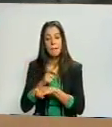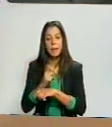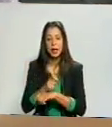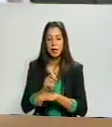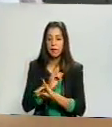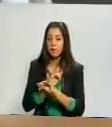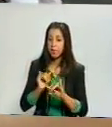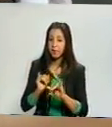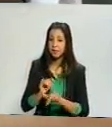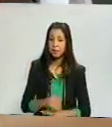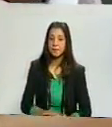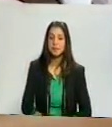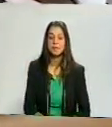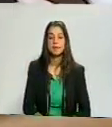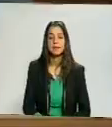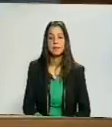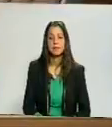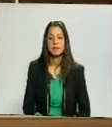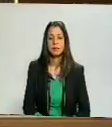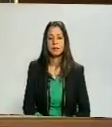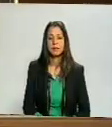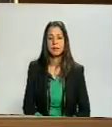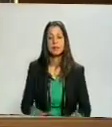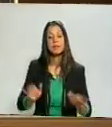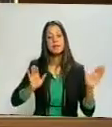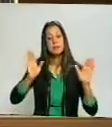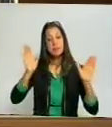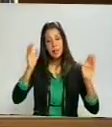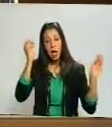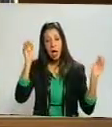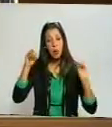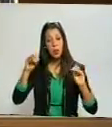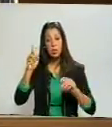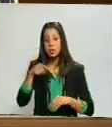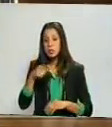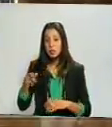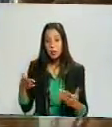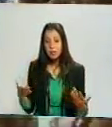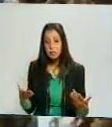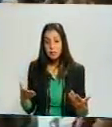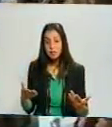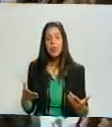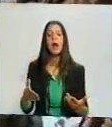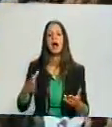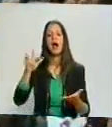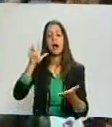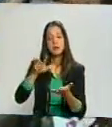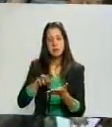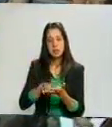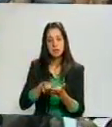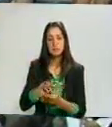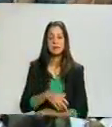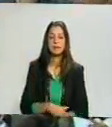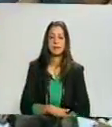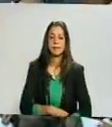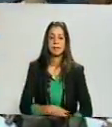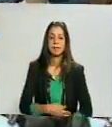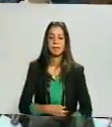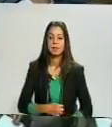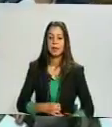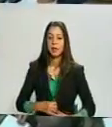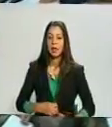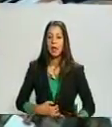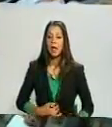todo, presidente. En consideración, los que estén de acuerdo, hacerlo con la señal de costumbre. Aprobado.